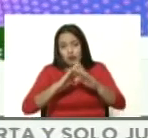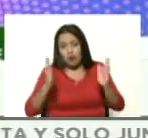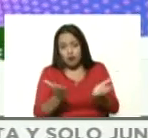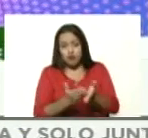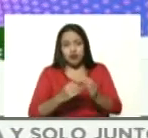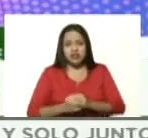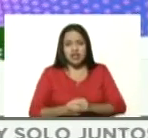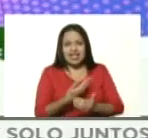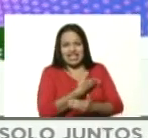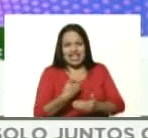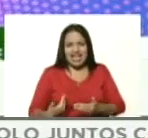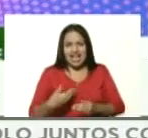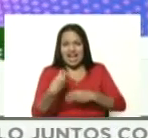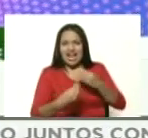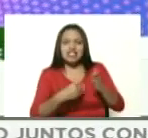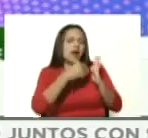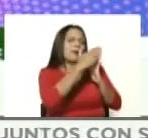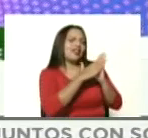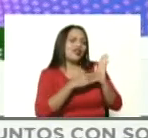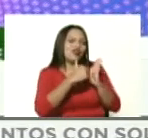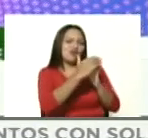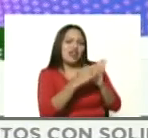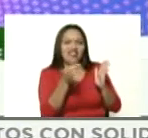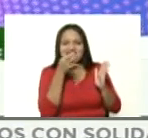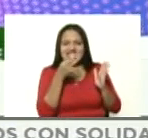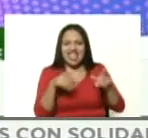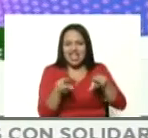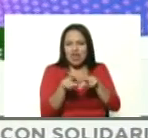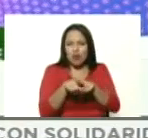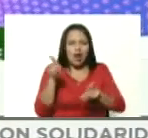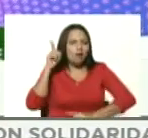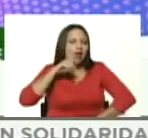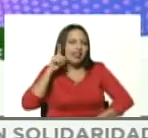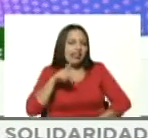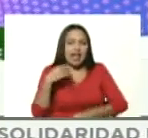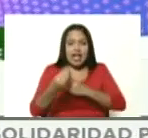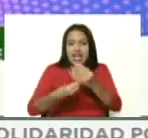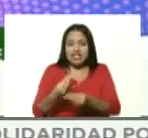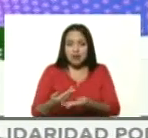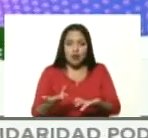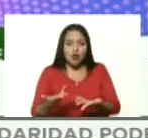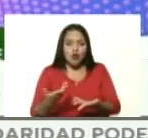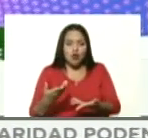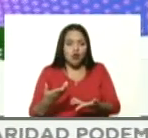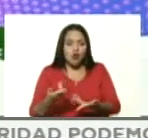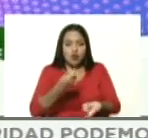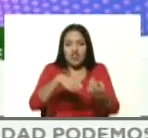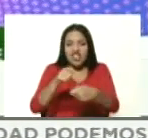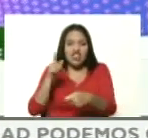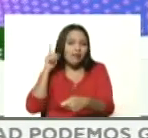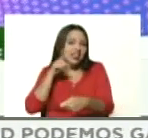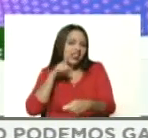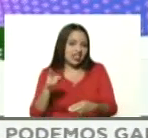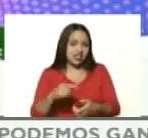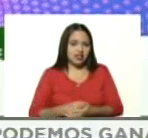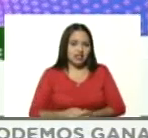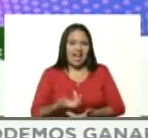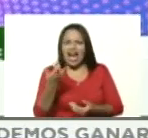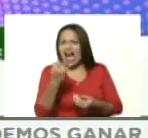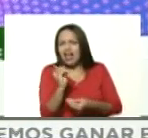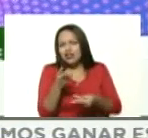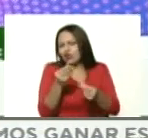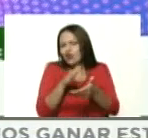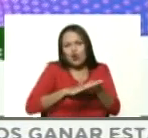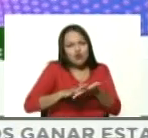que colocando un barniz verde y haciendo una oferta engañosa quedaba